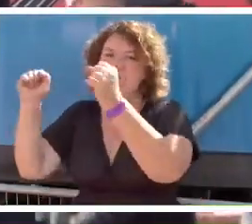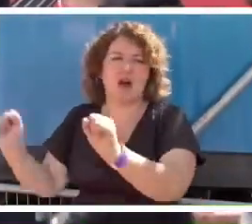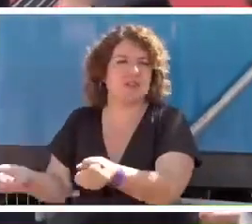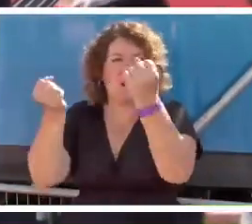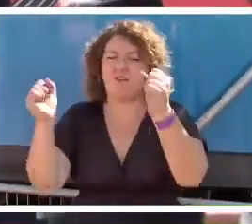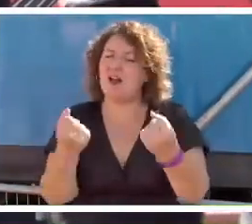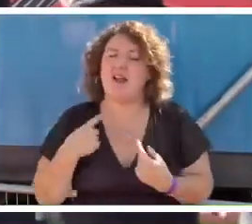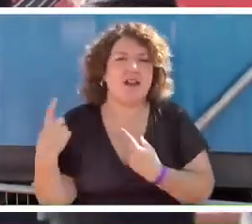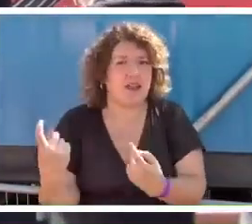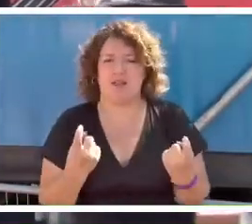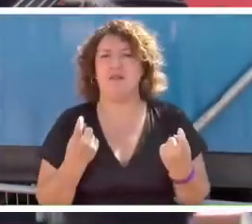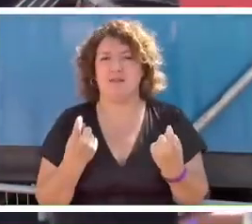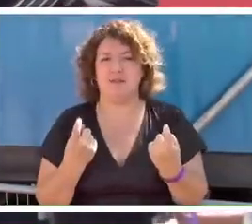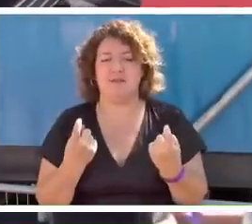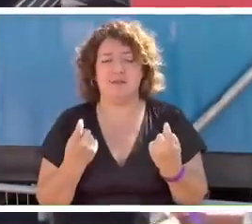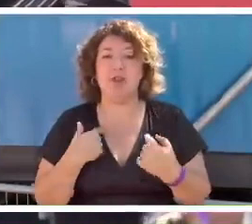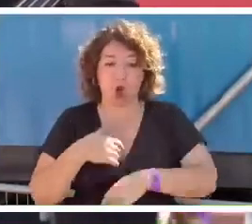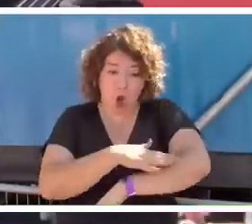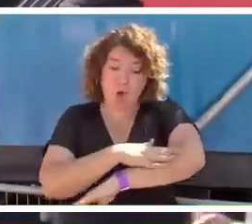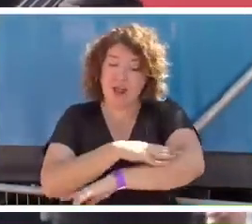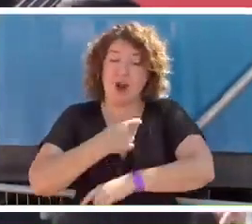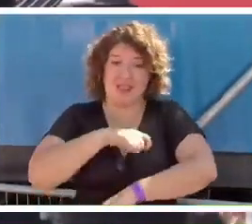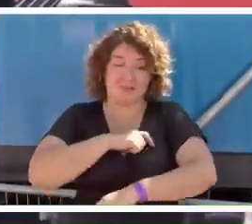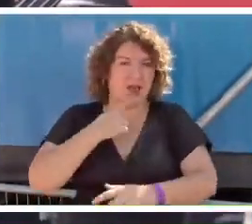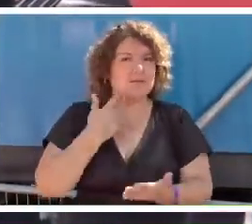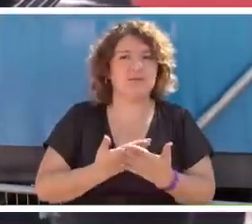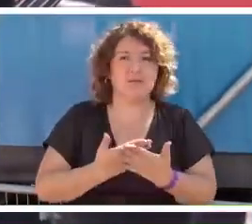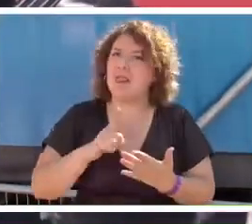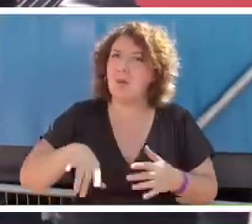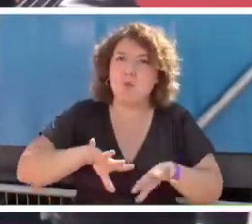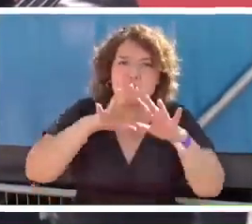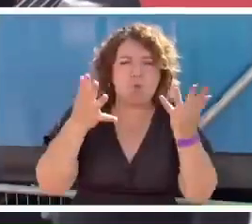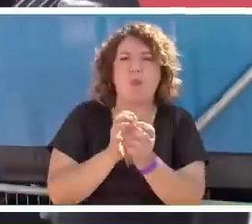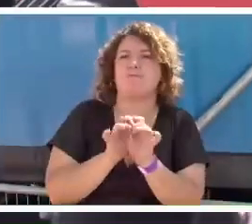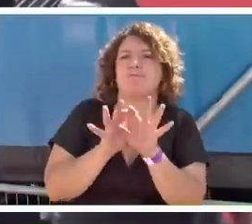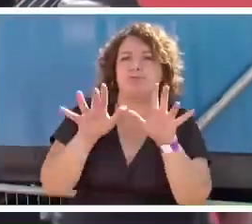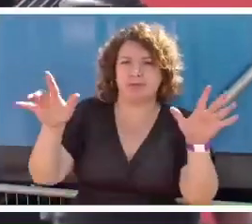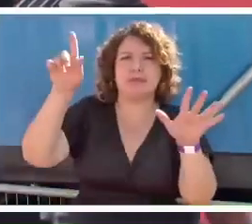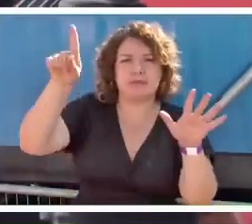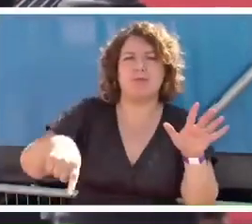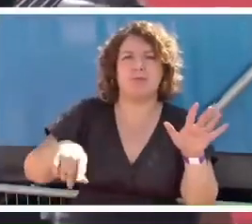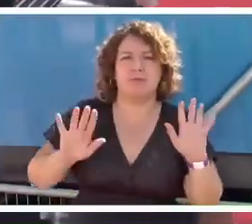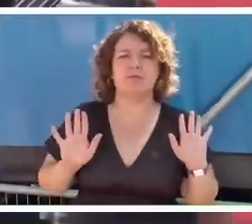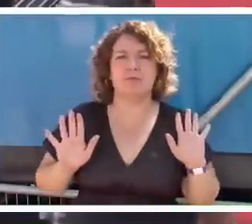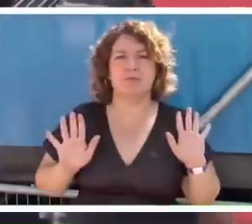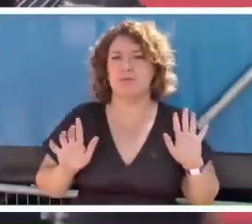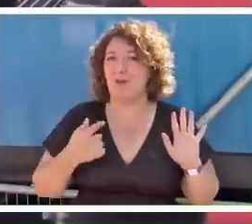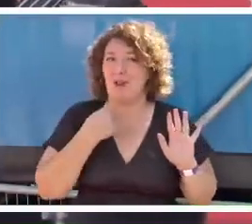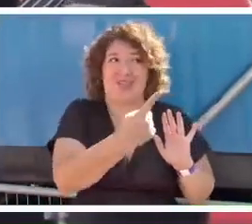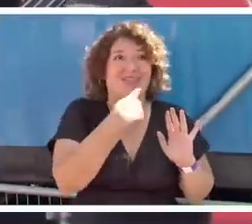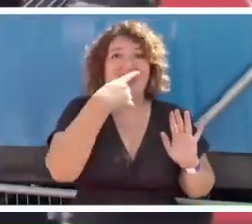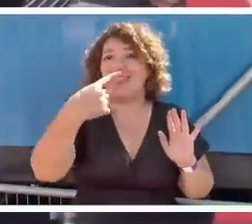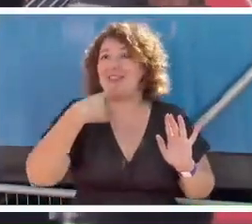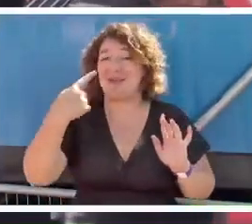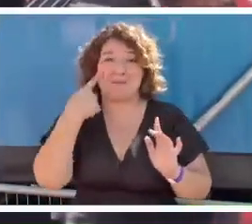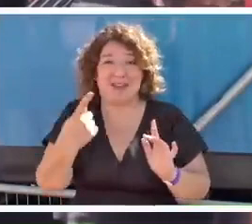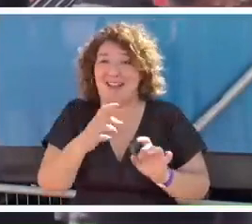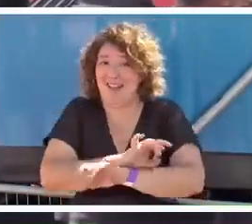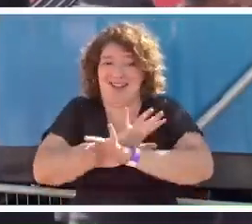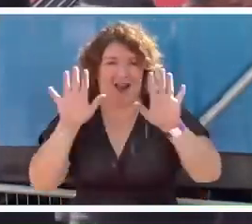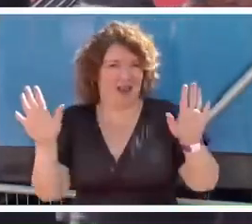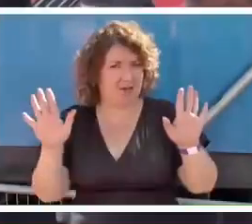el gobierno de España y hemos de hacerlo en el conjunto del mundo. Pero los mensajes son claros. No